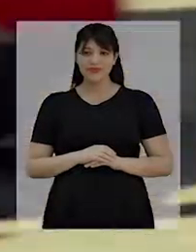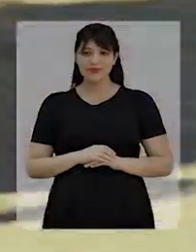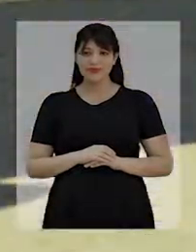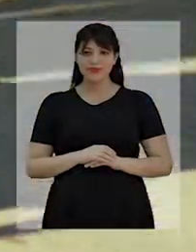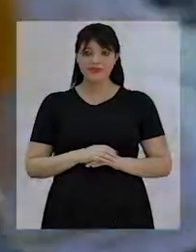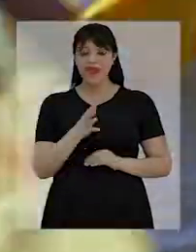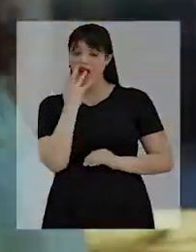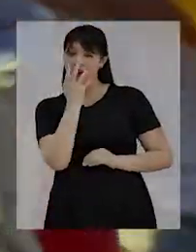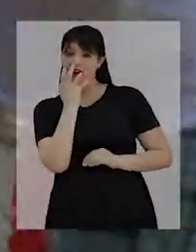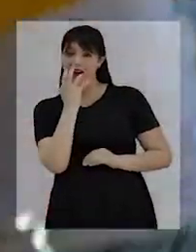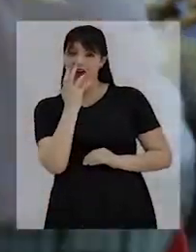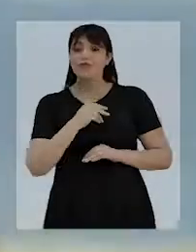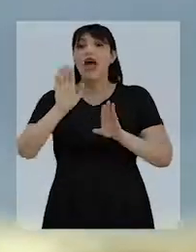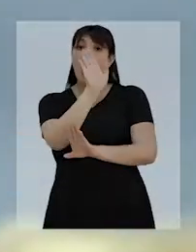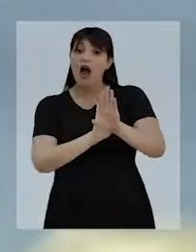¿Eh?